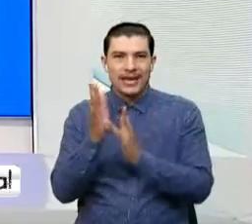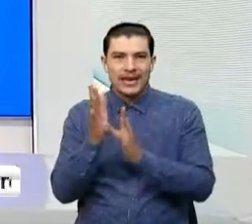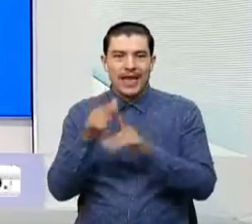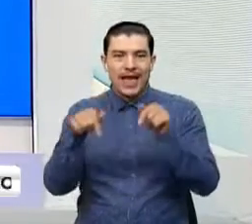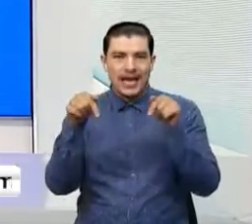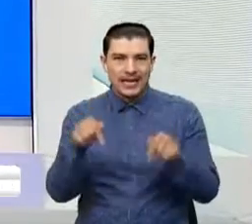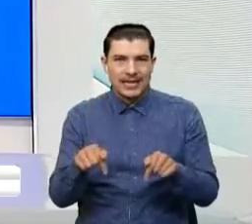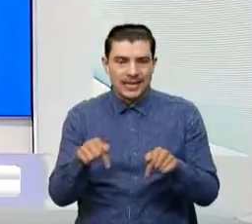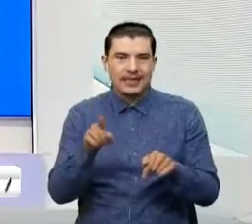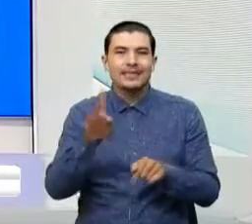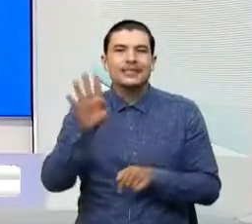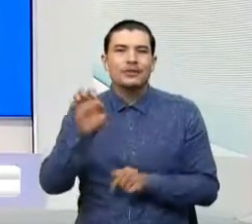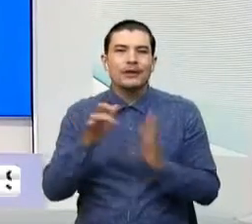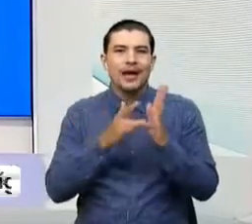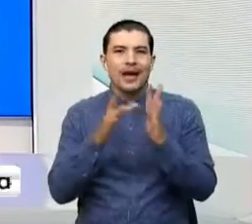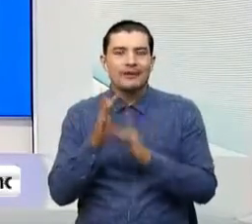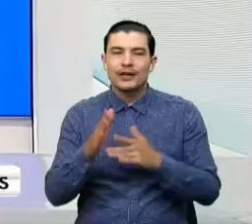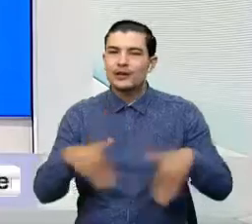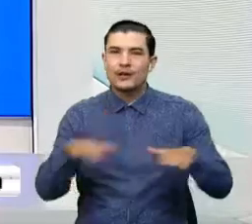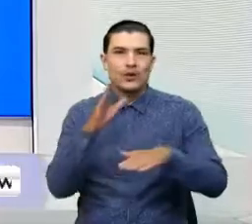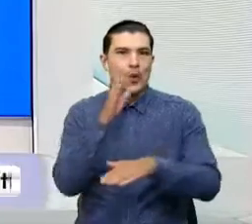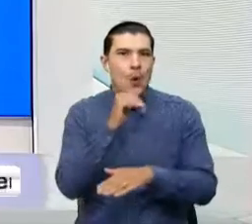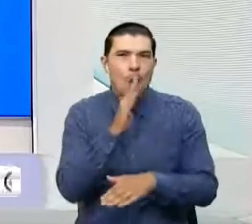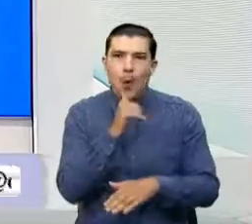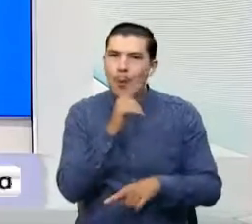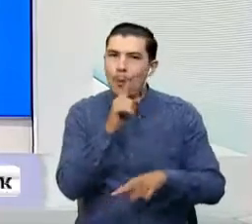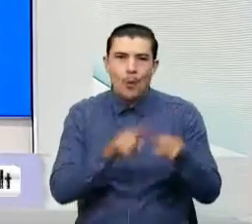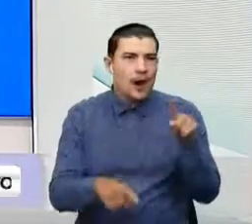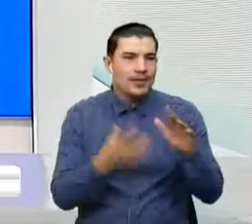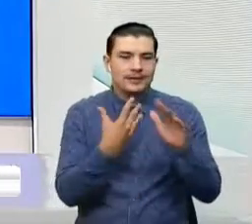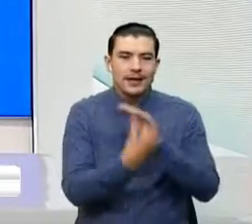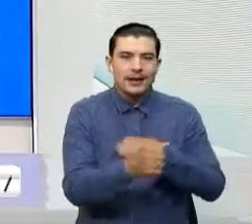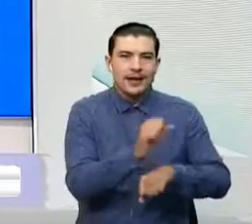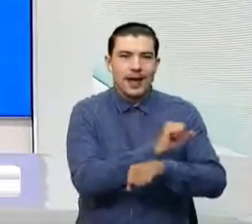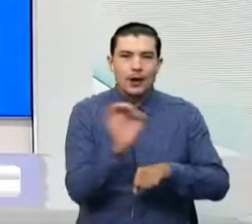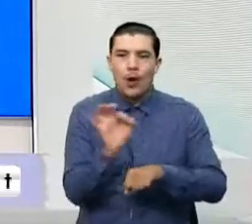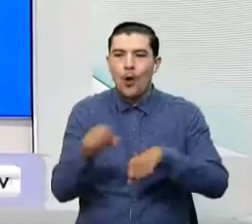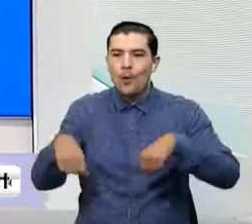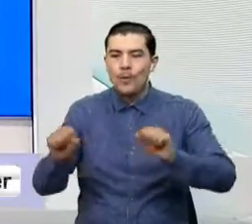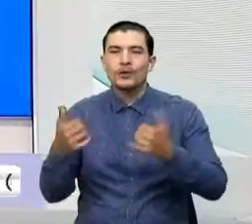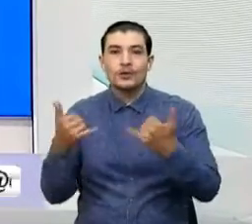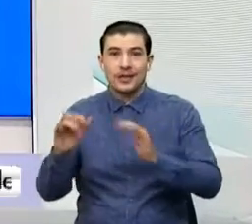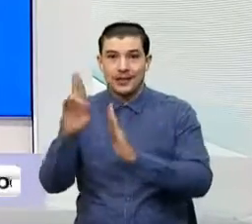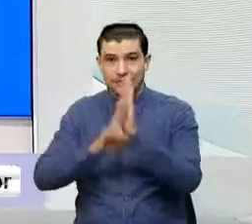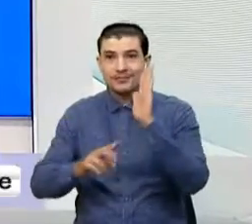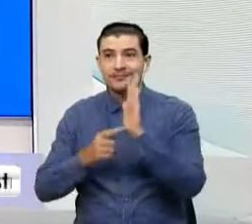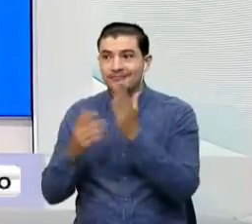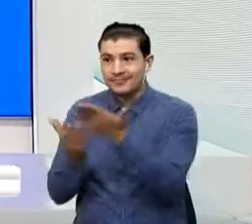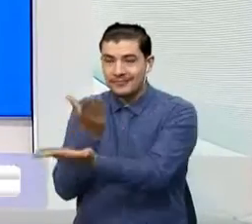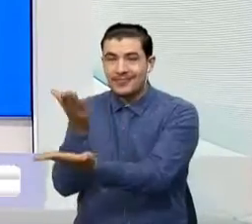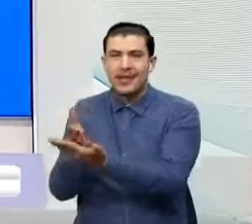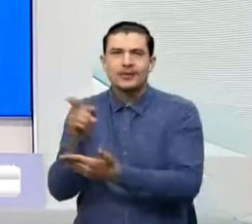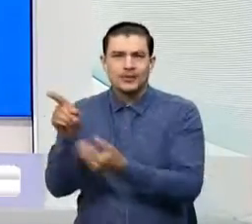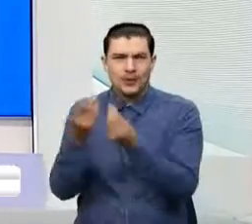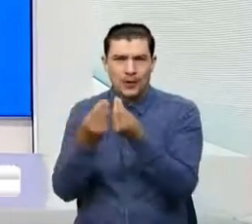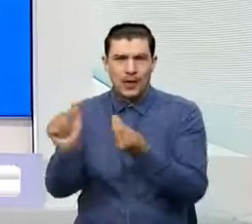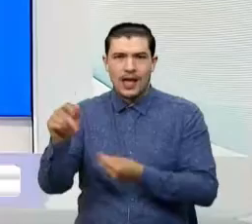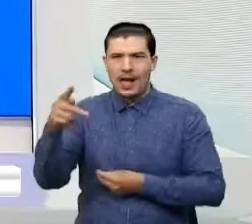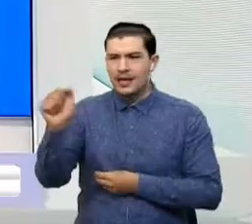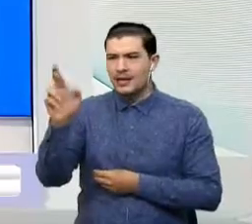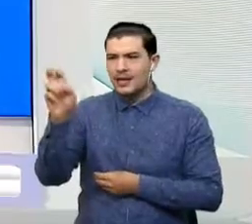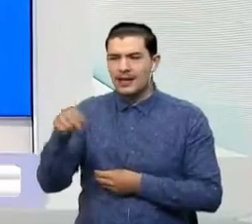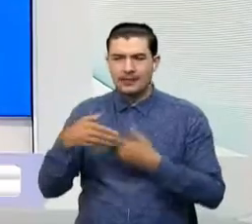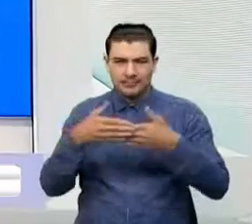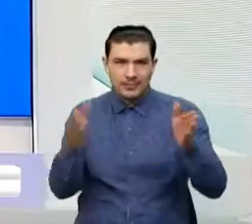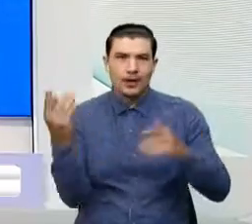y su área metropolitana la resolución ya fue expuesta nos conectamos a esta hora con nuestra compañera karen sánchez para que nos entregue a ampliación de esta